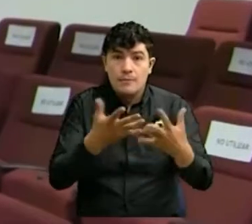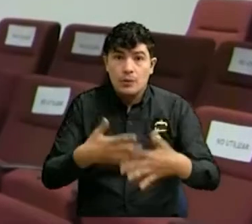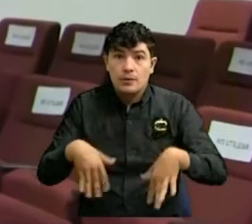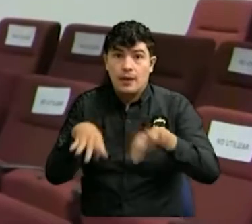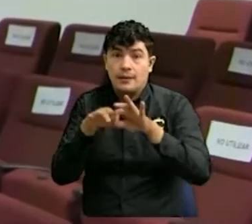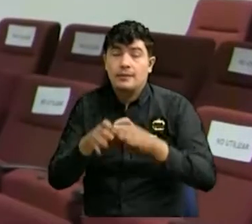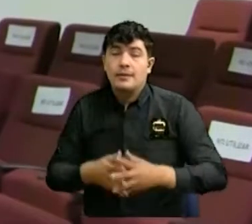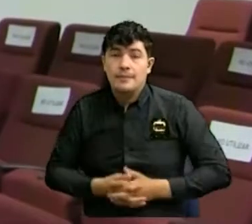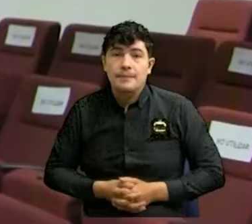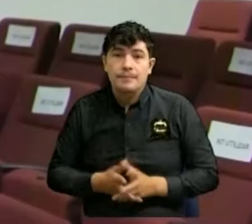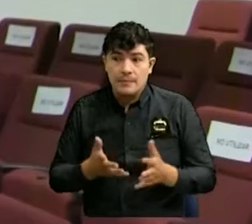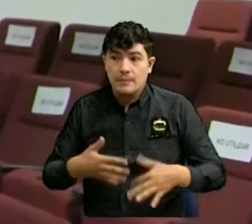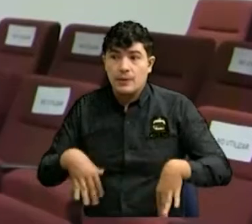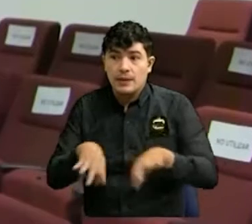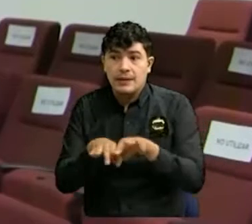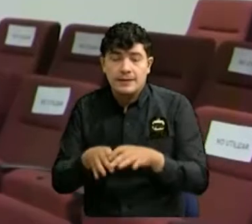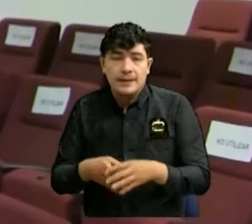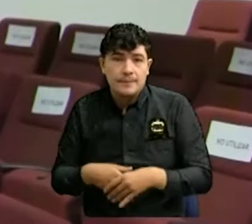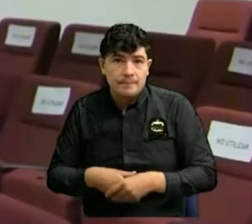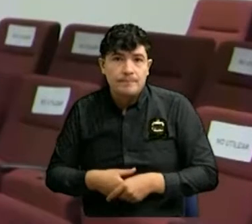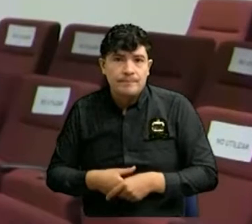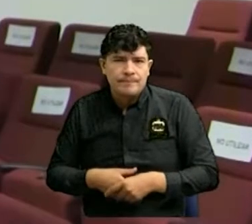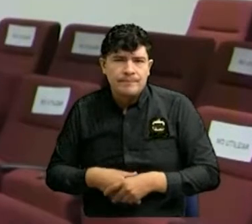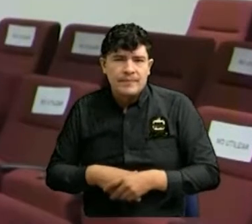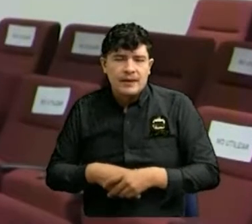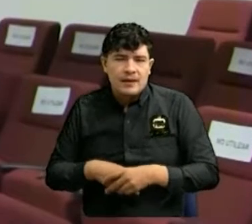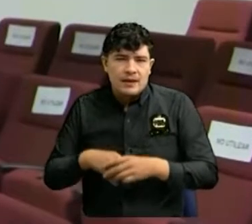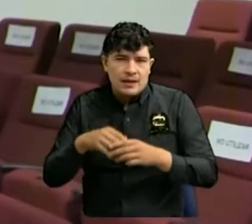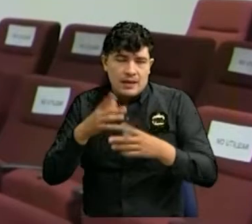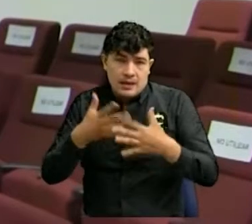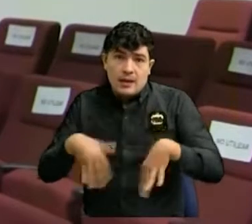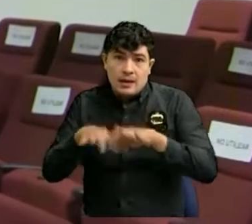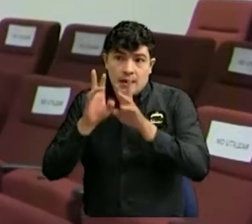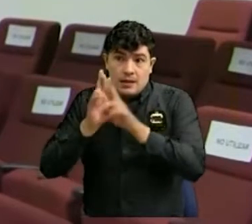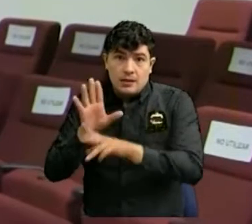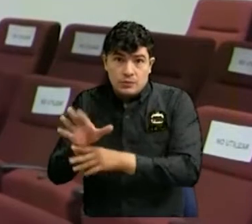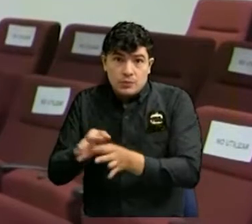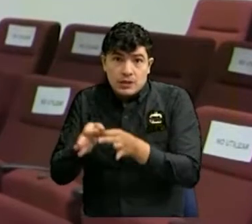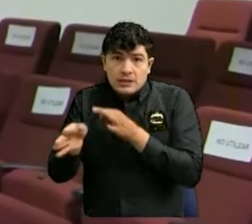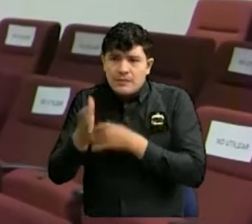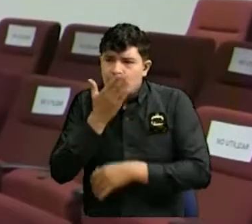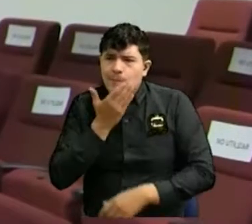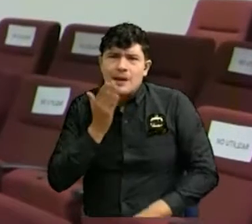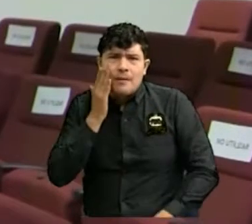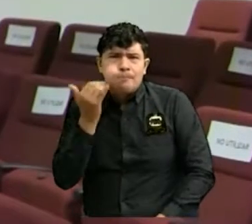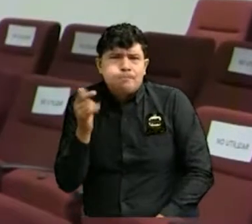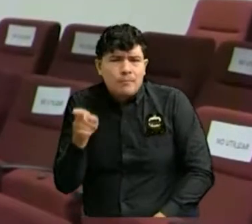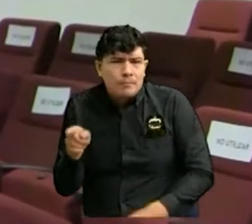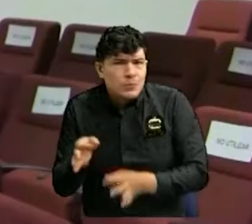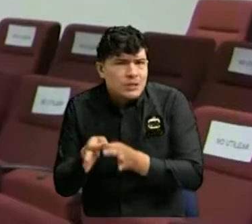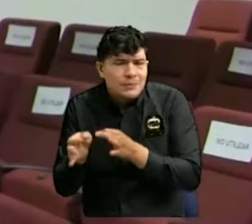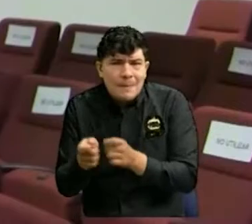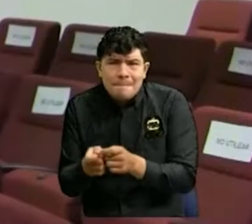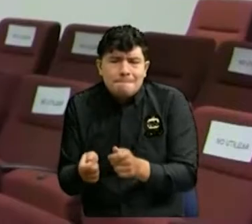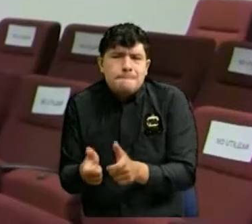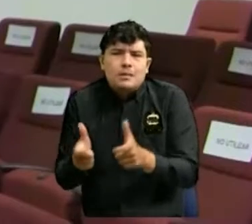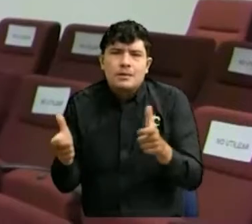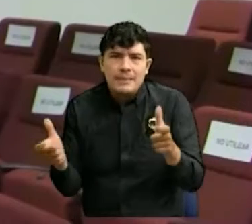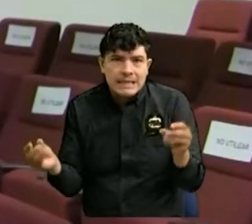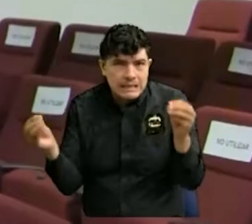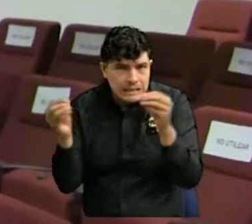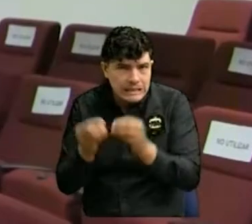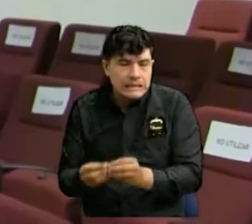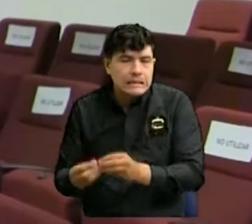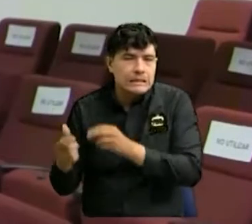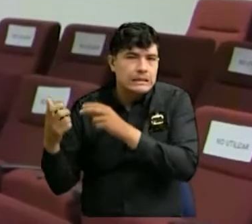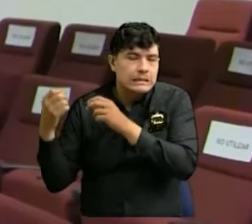barbosa santander es el municipio de la provincia de vélez que más produce residuos sólidos y por ende esta